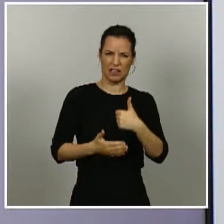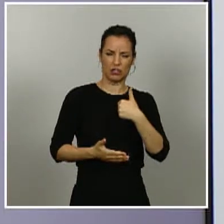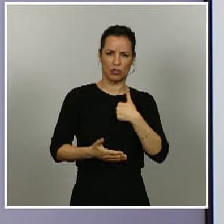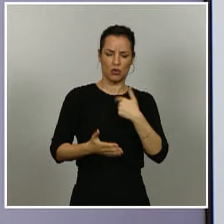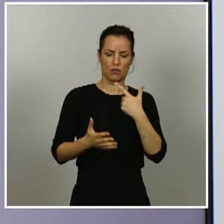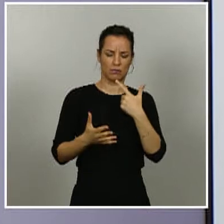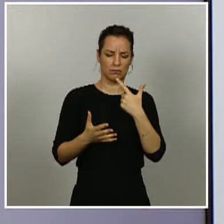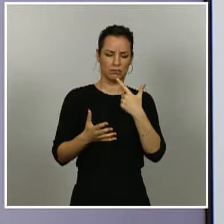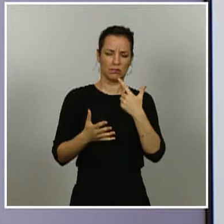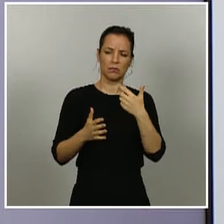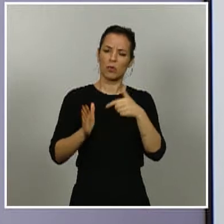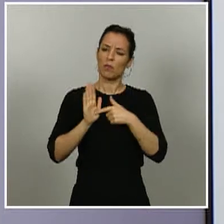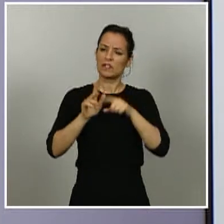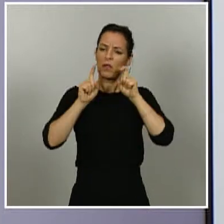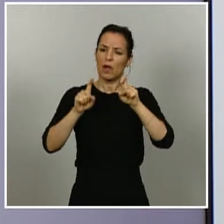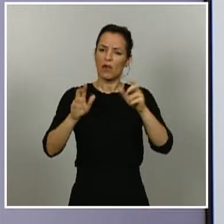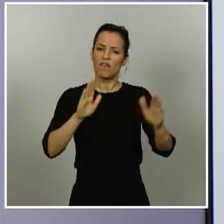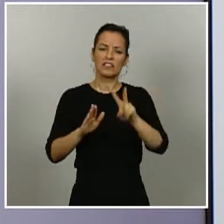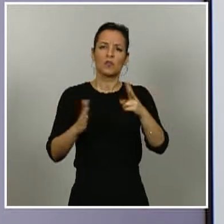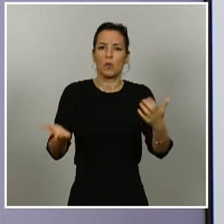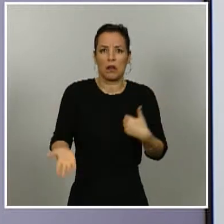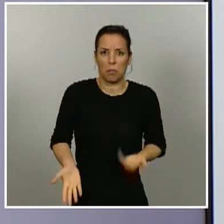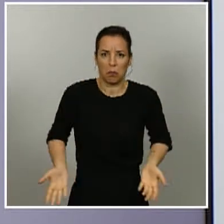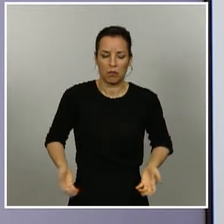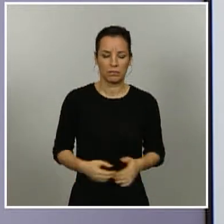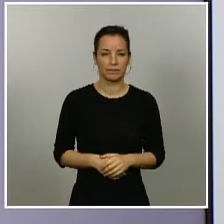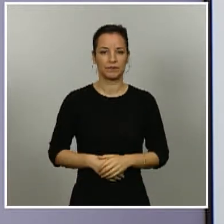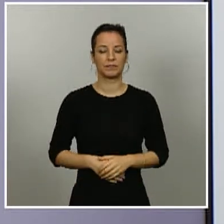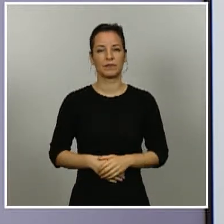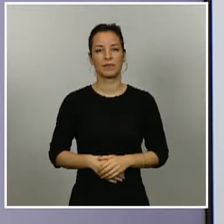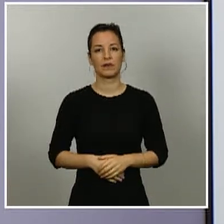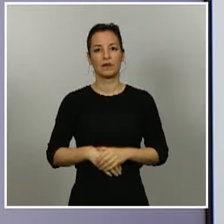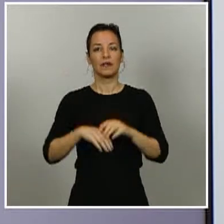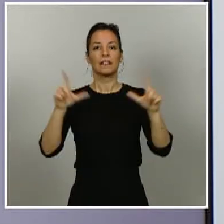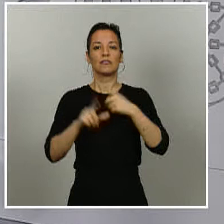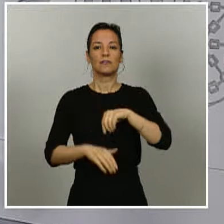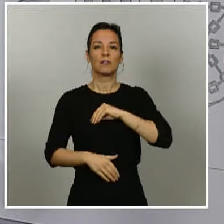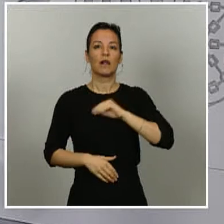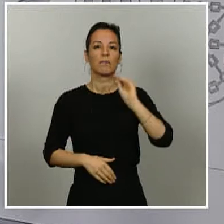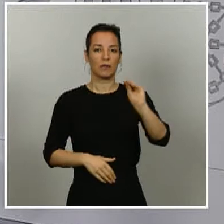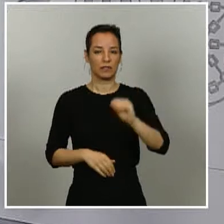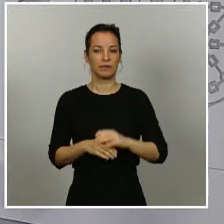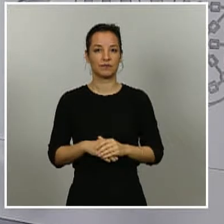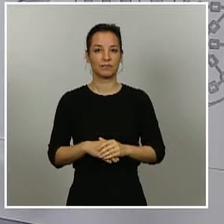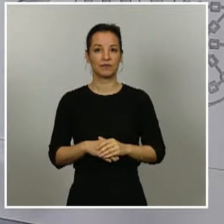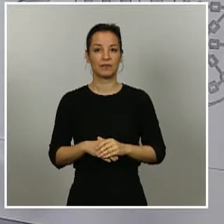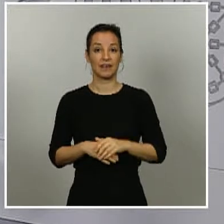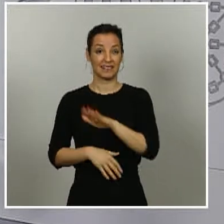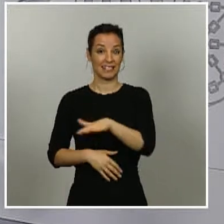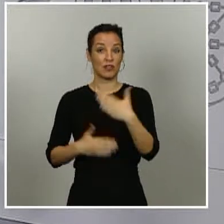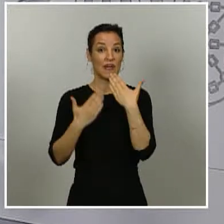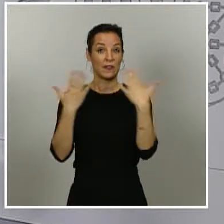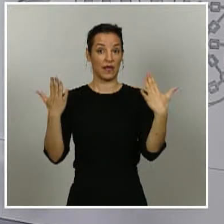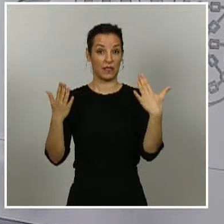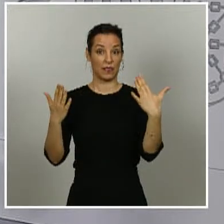educación va a haber para la fase 2. Televisión Española pregunta, ¿ha aumentado los contagios en menores de 10 años y podría estar relacionado